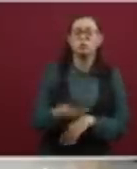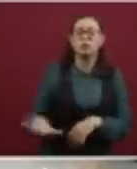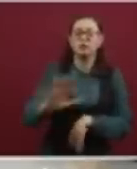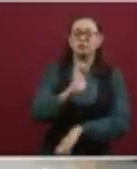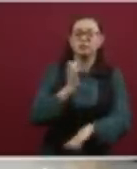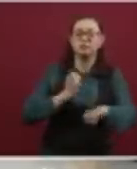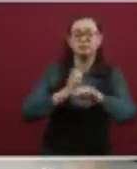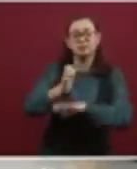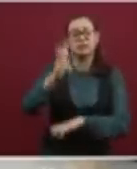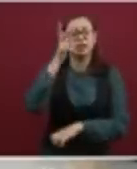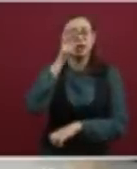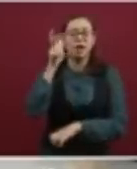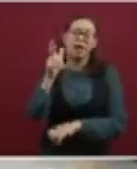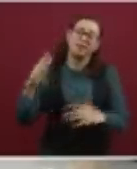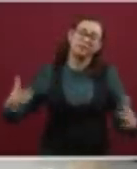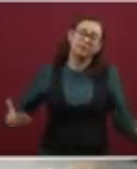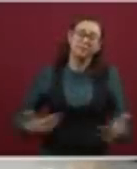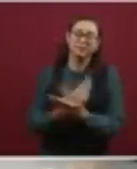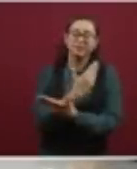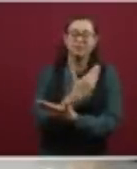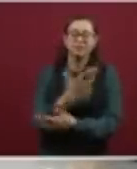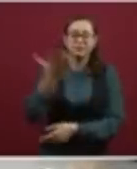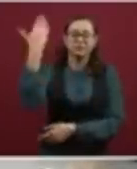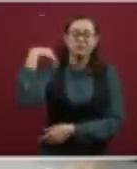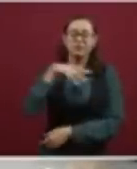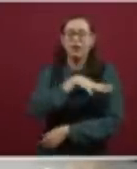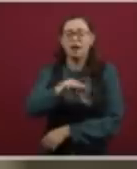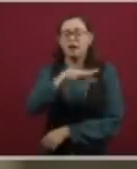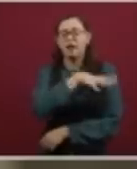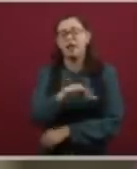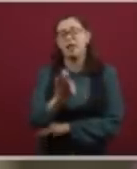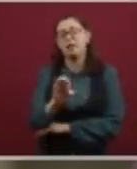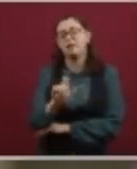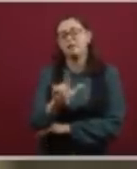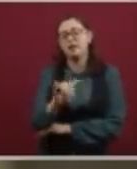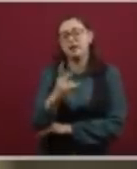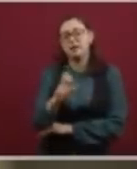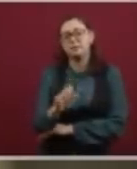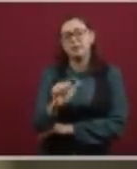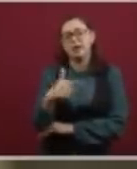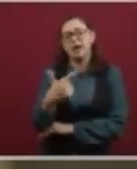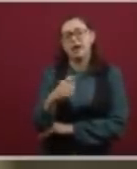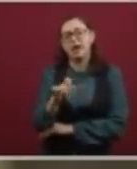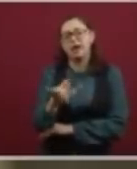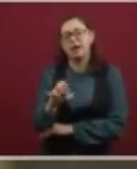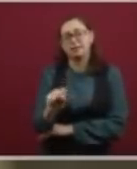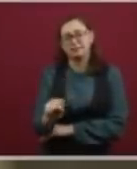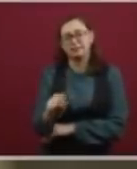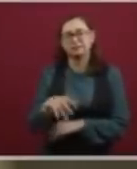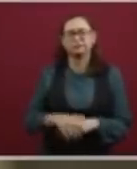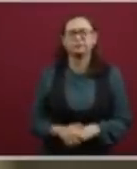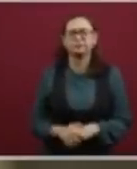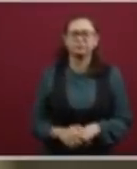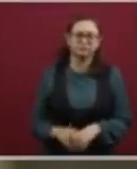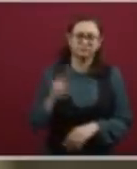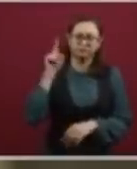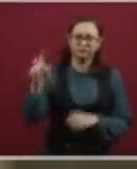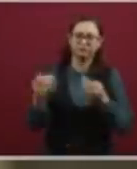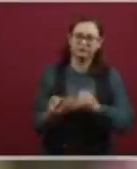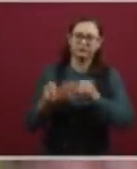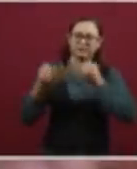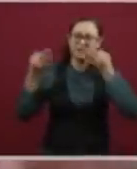tierra donde nació el general Felipe Ángeles. ¿Qué sucederá con las 700 hectáreas